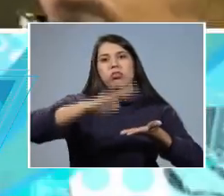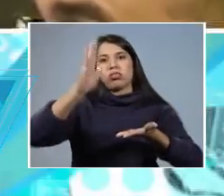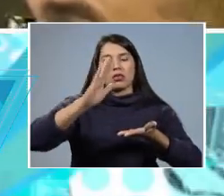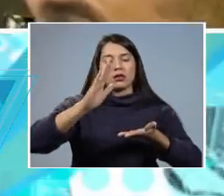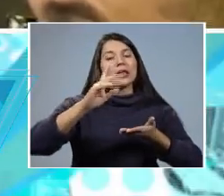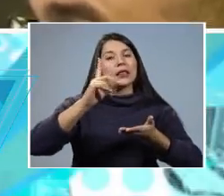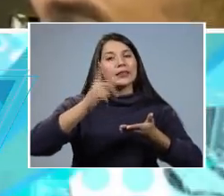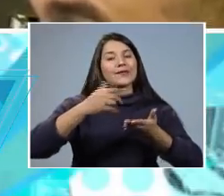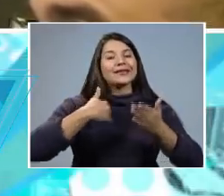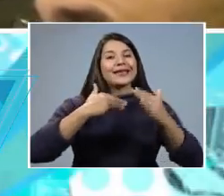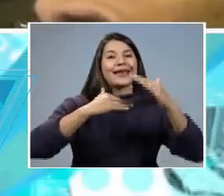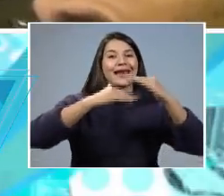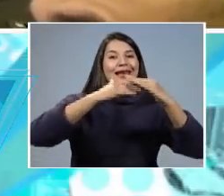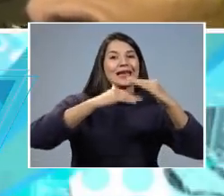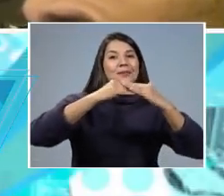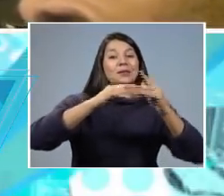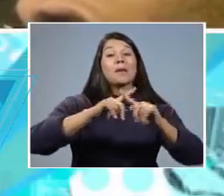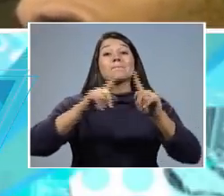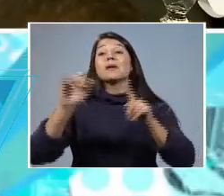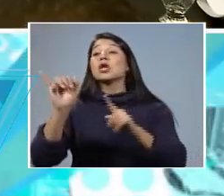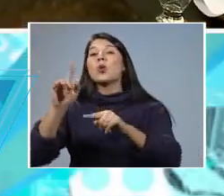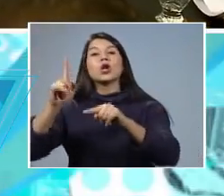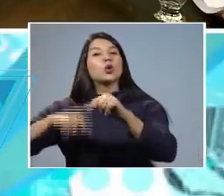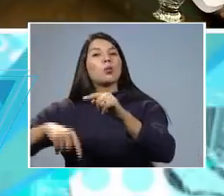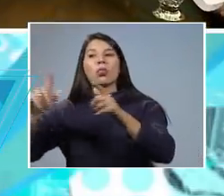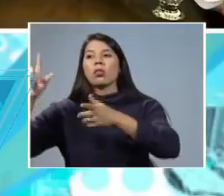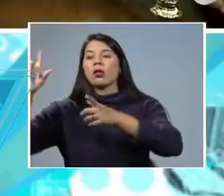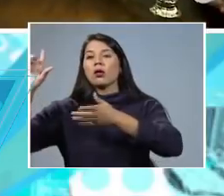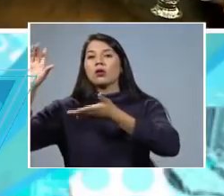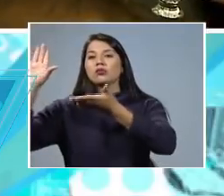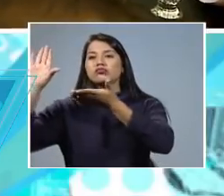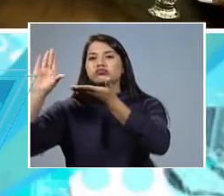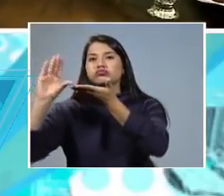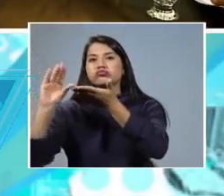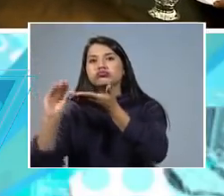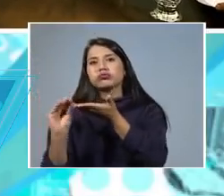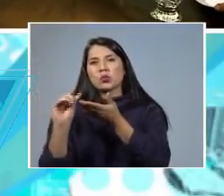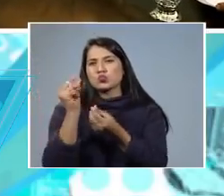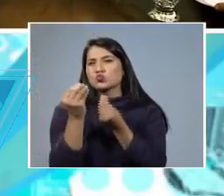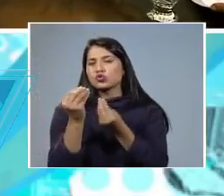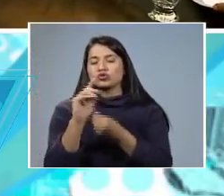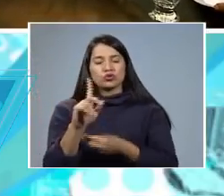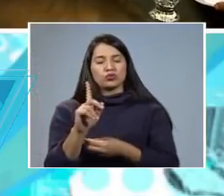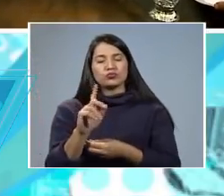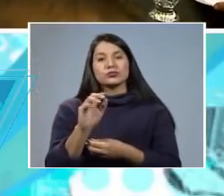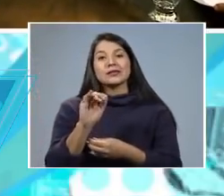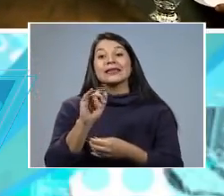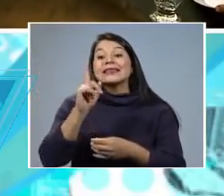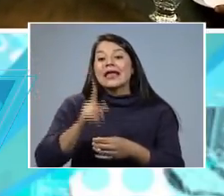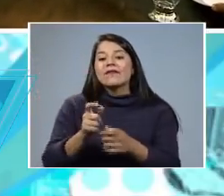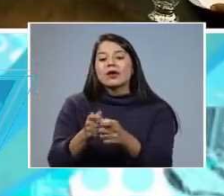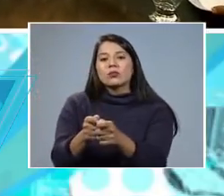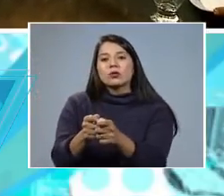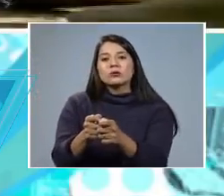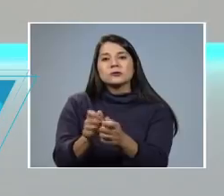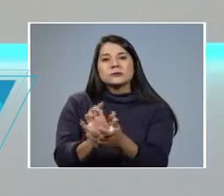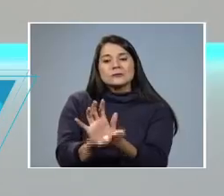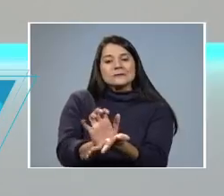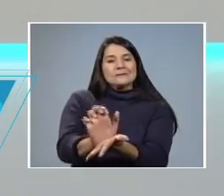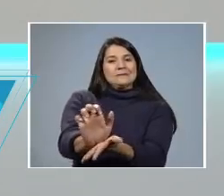límite, pero no podría reducir su tamaño. Y en ese sentido el presidente tiene razón, es frenar el